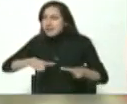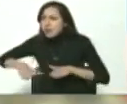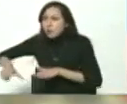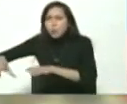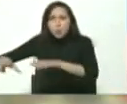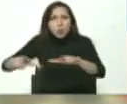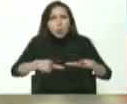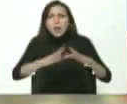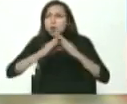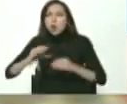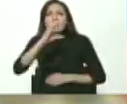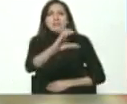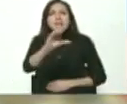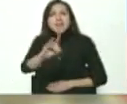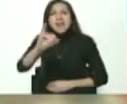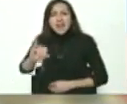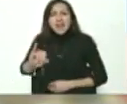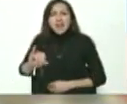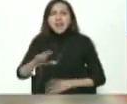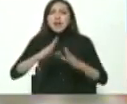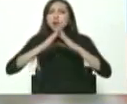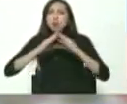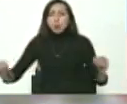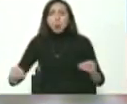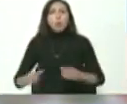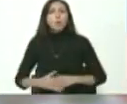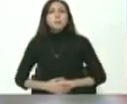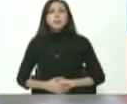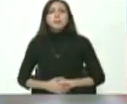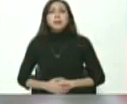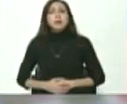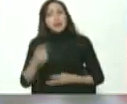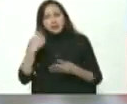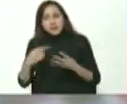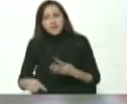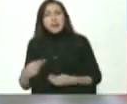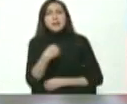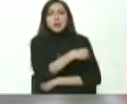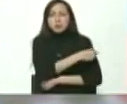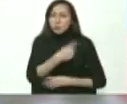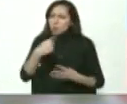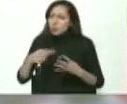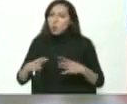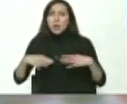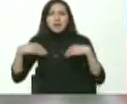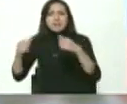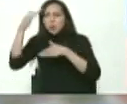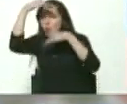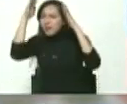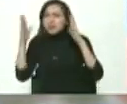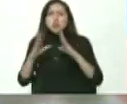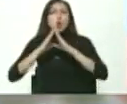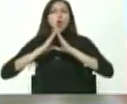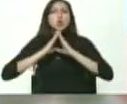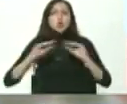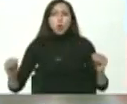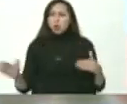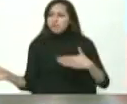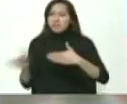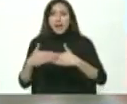recuperar todos los CDI, todos los CAT, todos los SRI, todos los ambulatorios, todos. No puede quedar uno